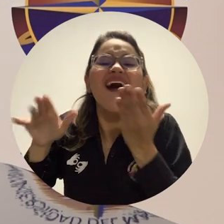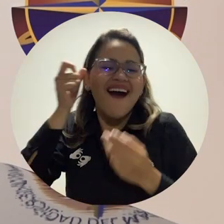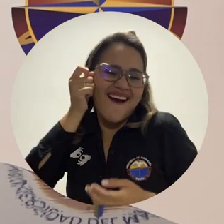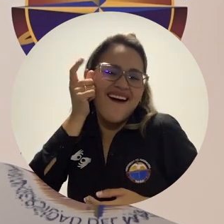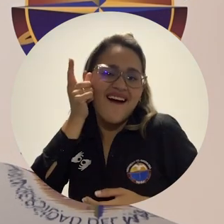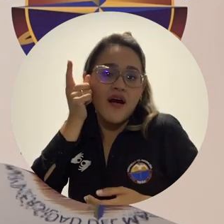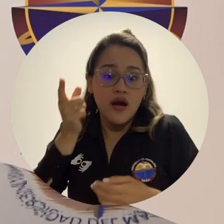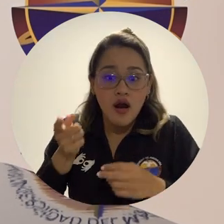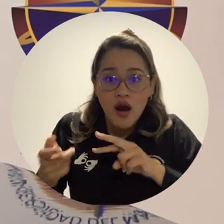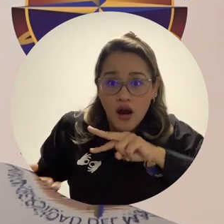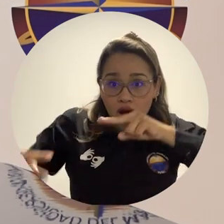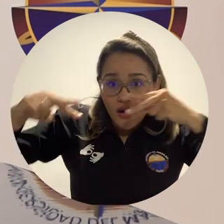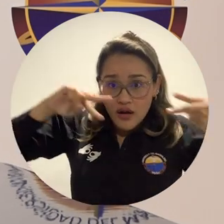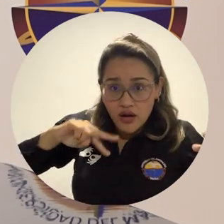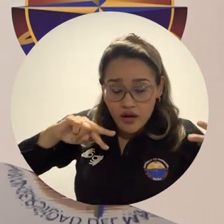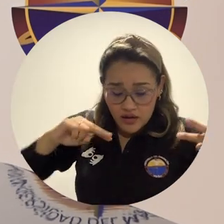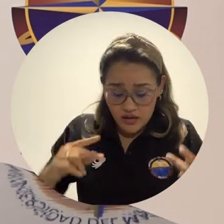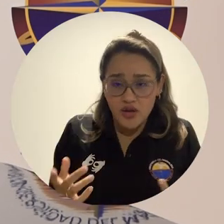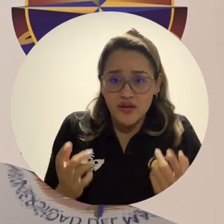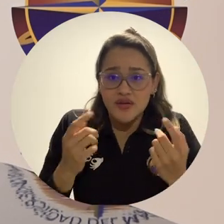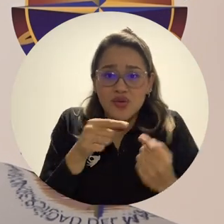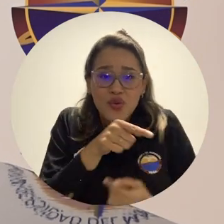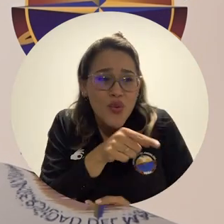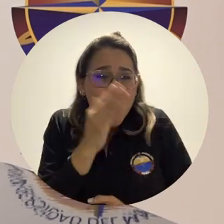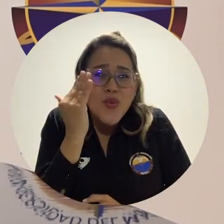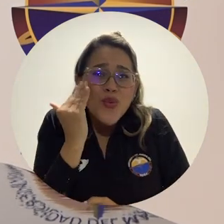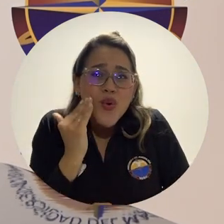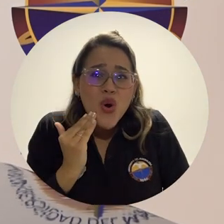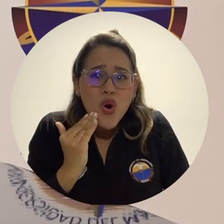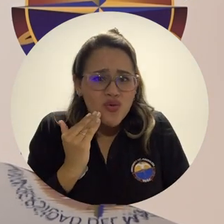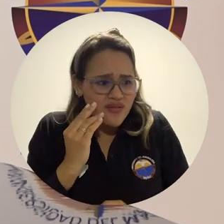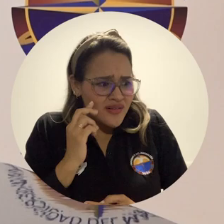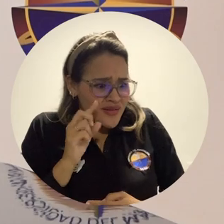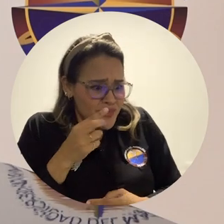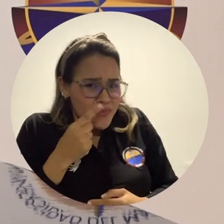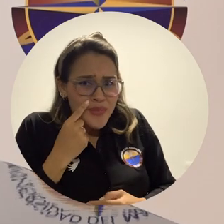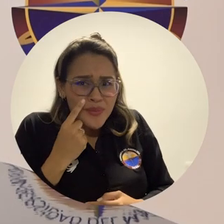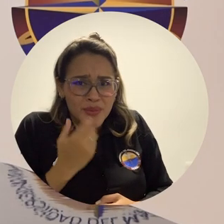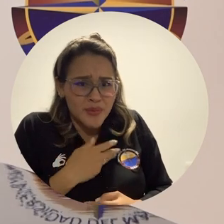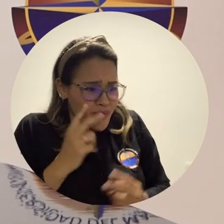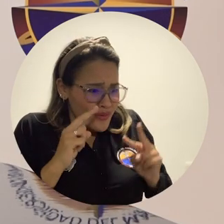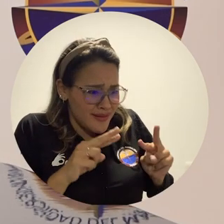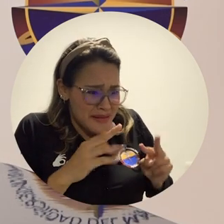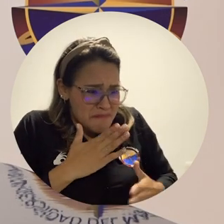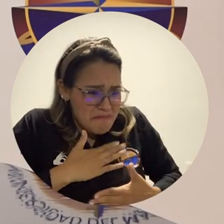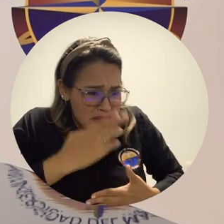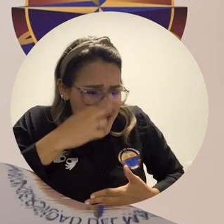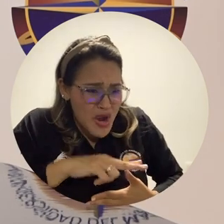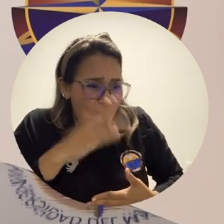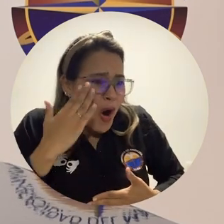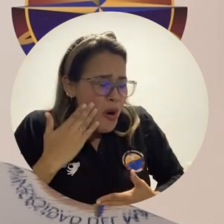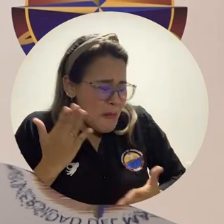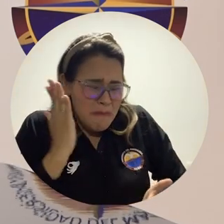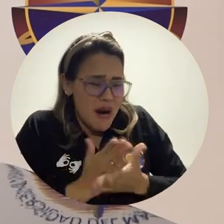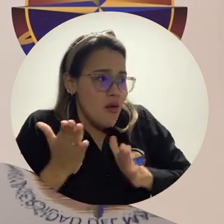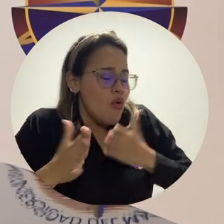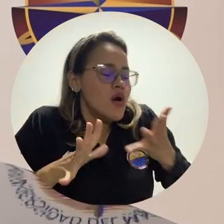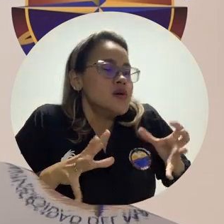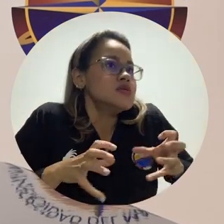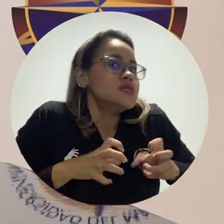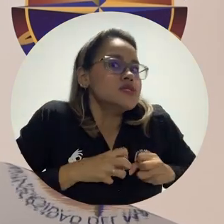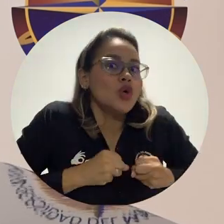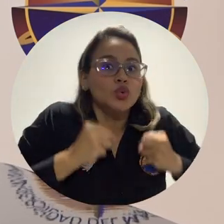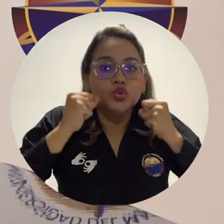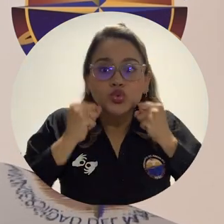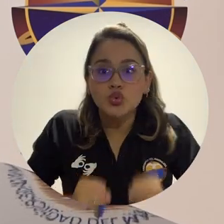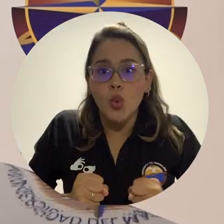tiene nombre. Pero si no queremos despedir prematuramente a nuestros hijos, a nuestras hijas, tenemos que rodearlos y acompañarlos. Tenemos que ayudarlos a